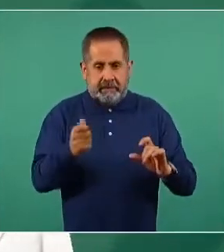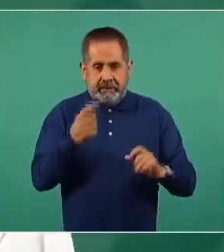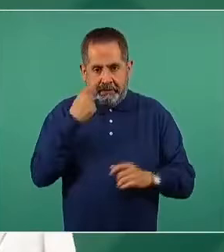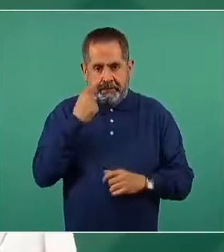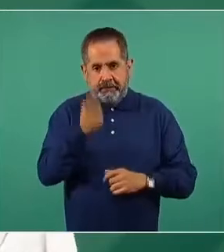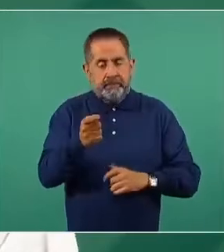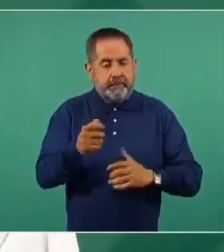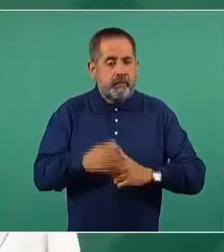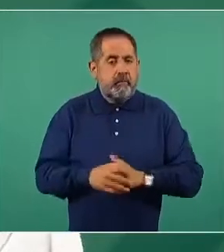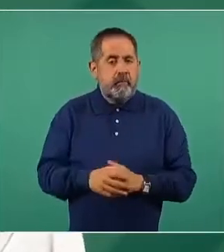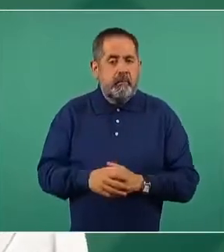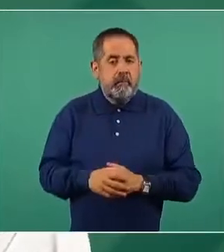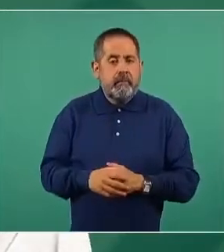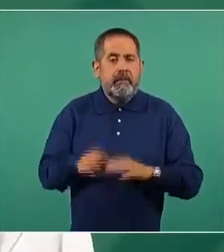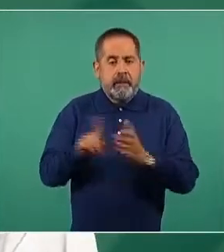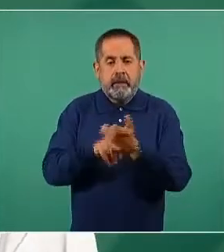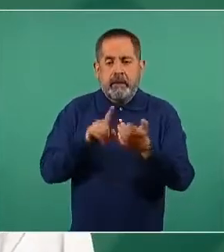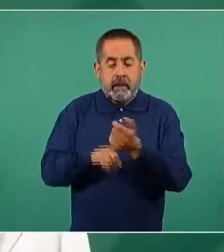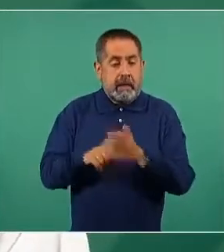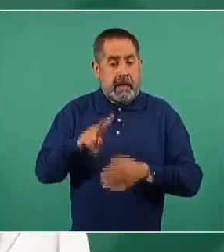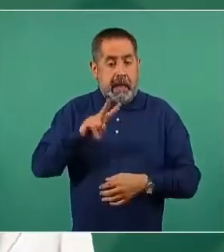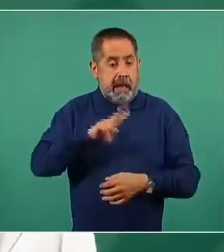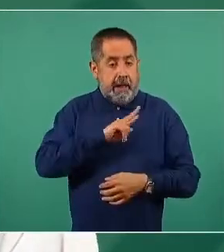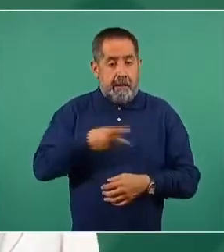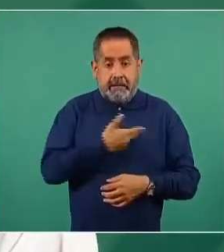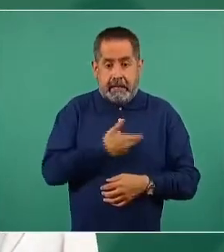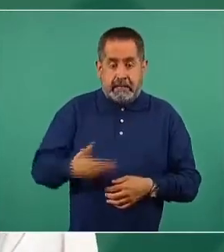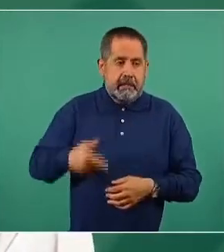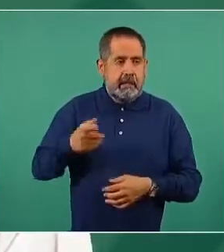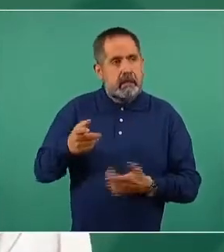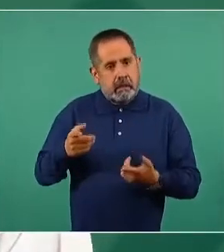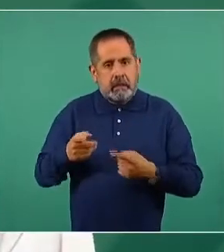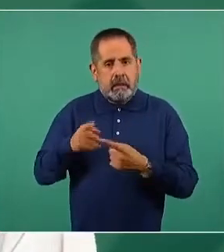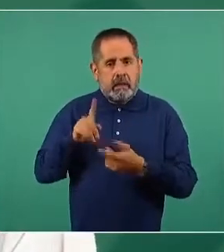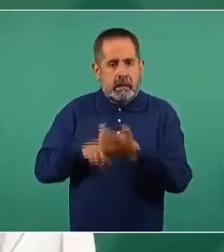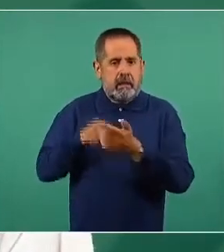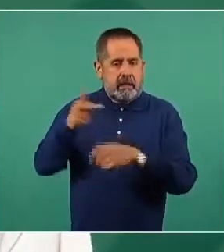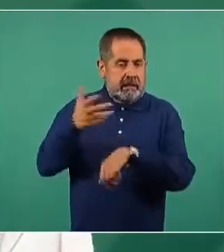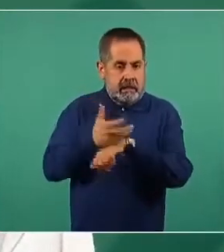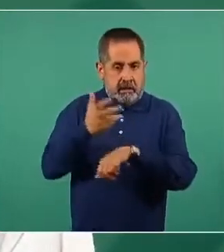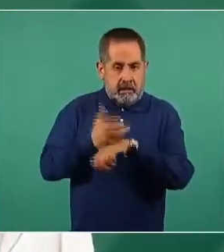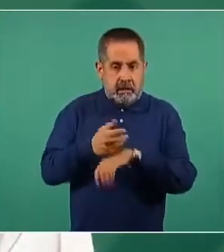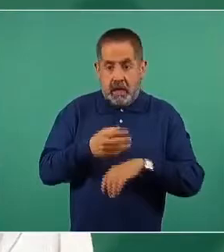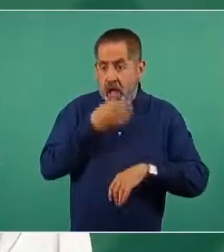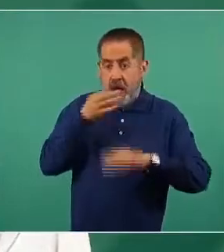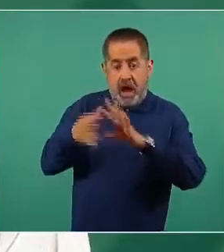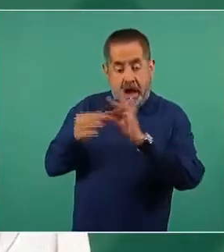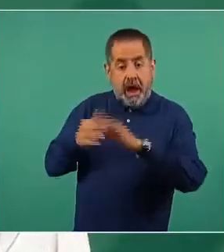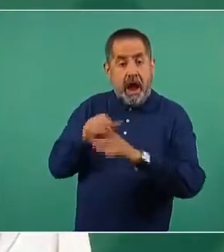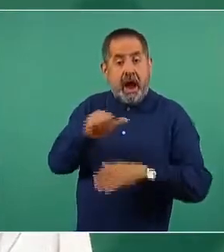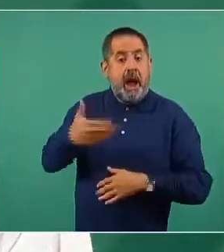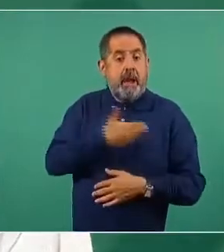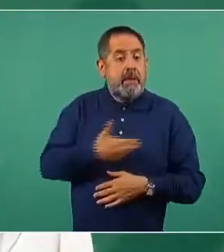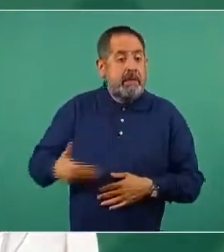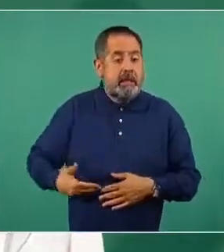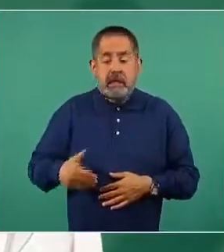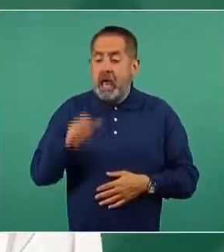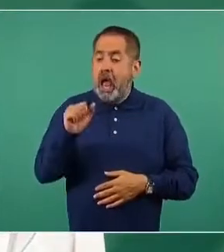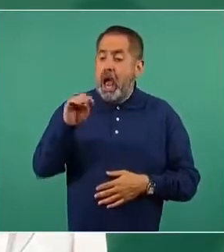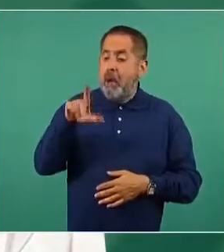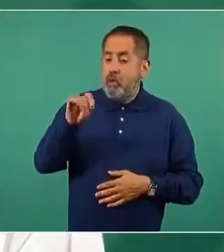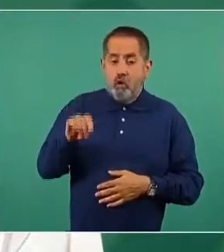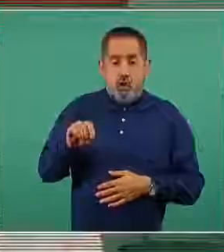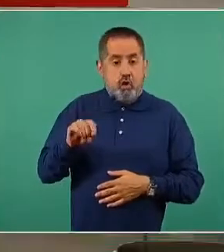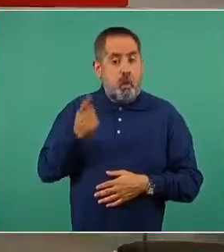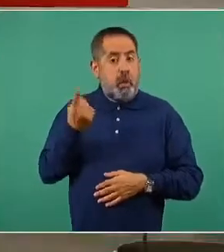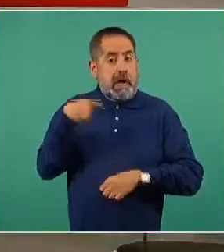momento se ha hablado, la propia vicepresidenta o vicepresidente de Estados Unidos se lo dijo así al presidente López Obrador en su